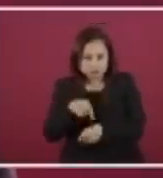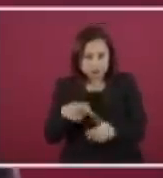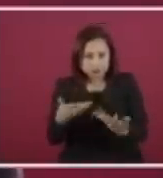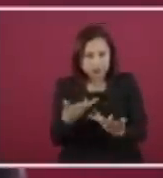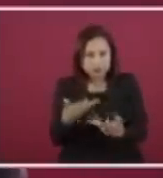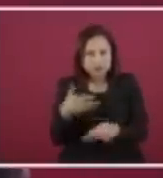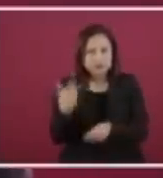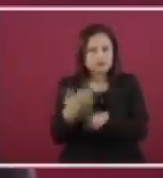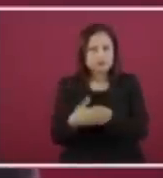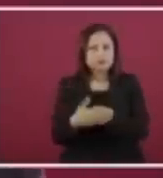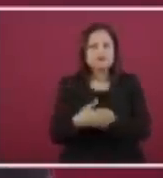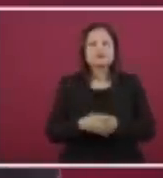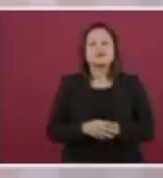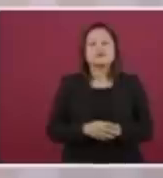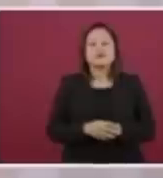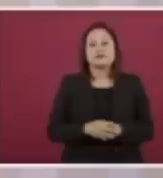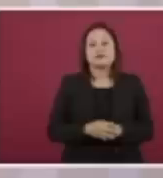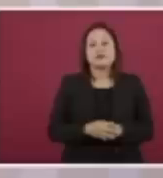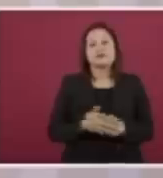por telefonía